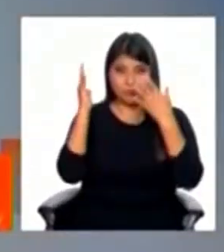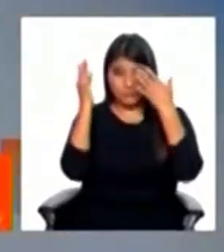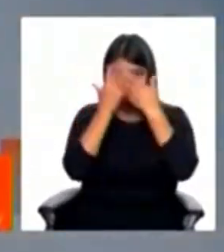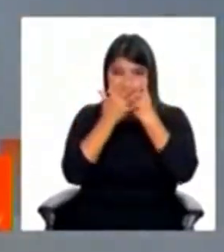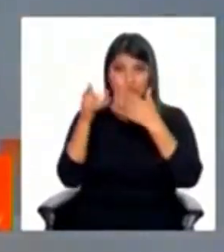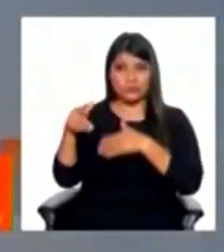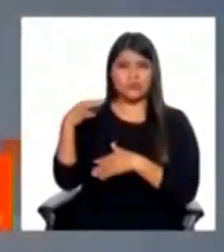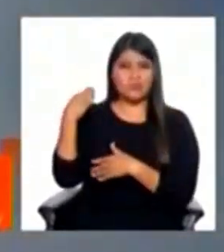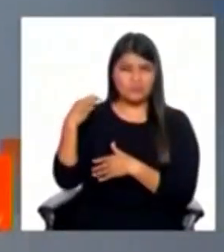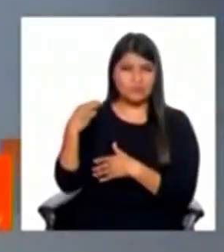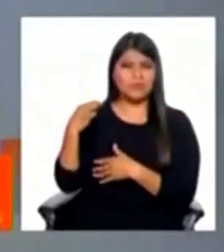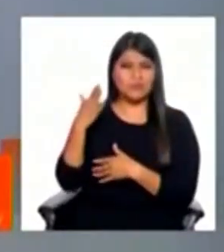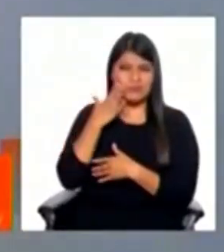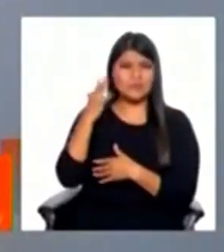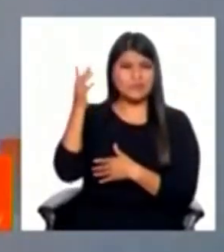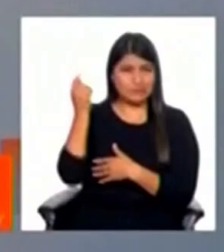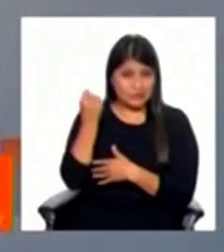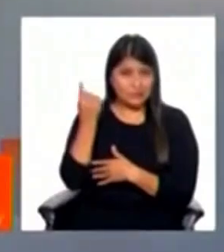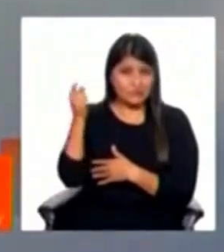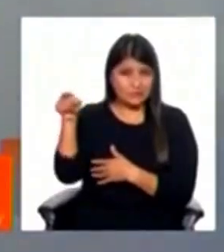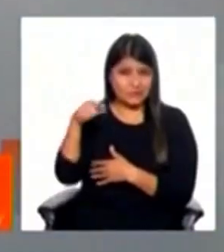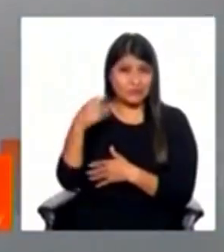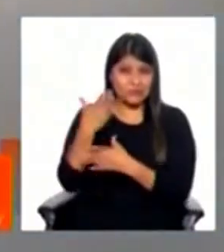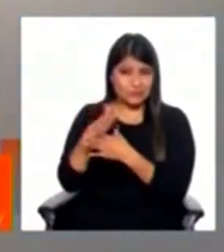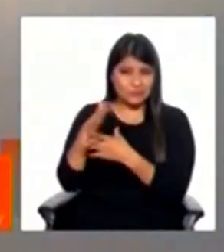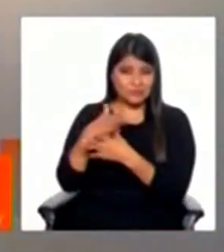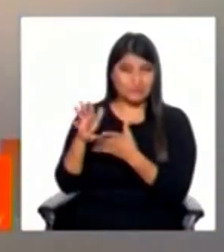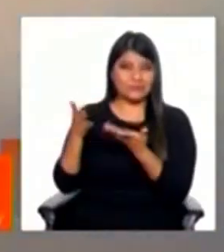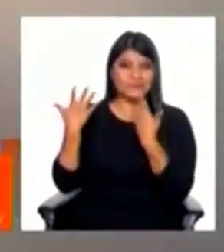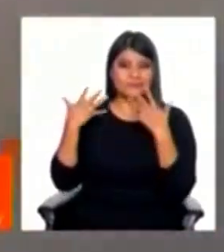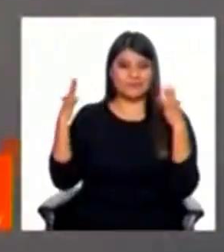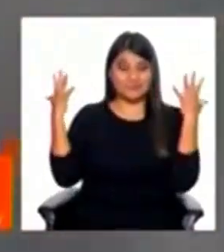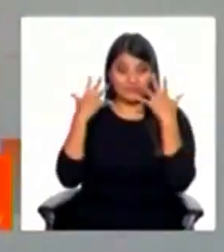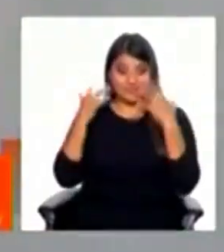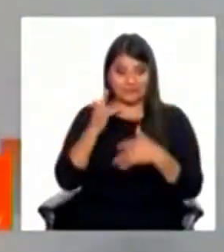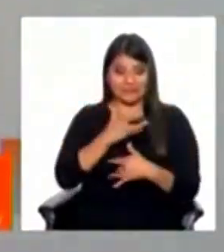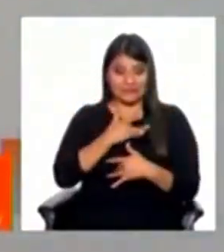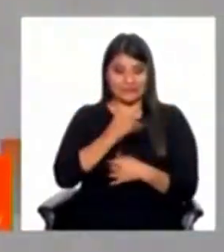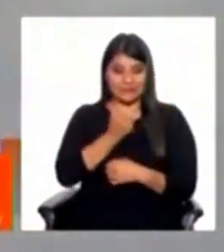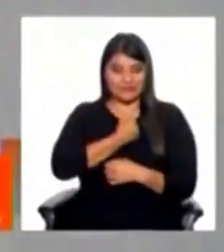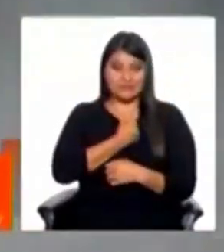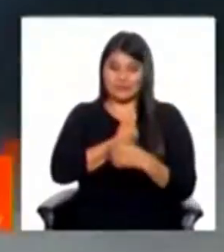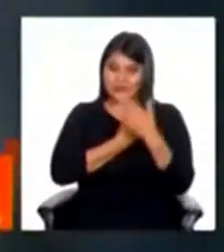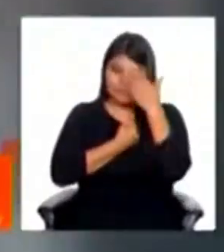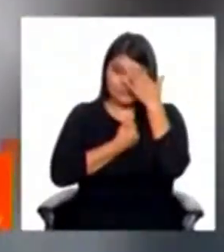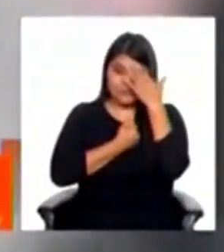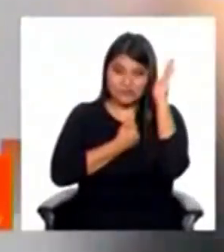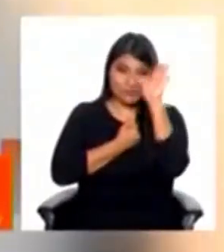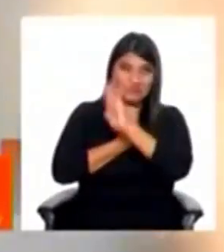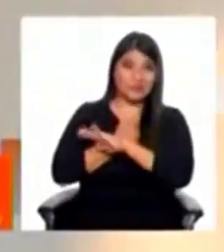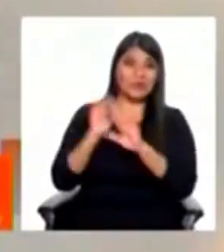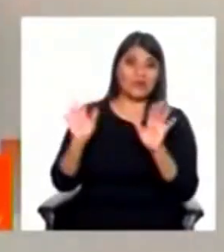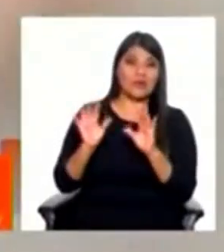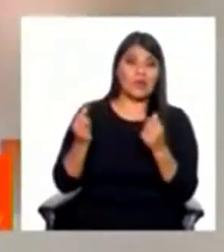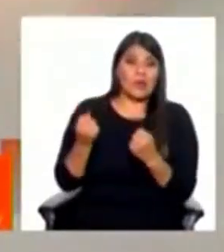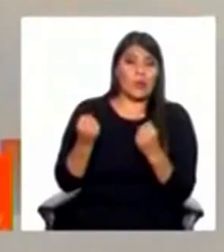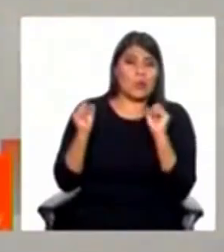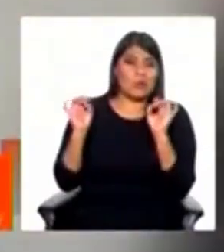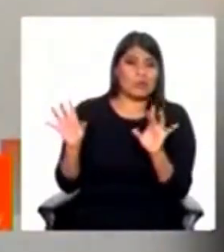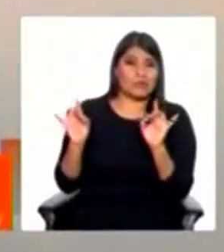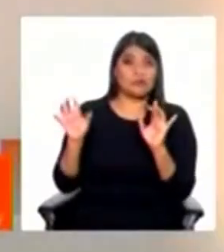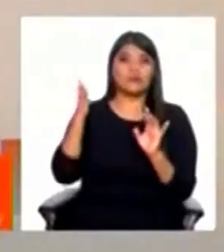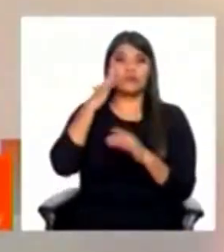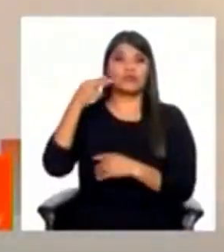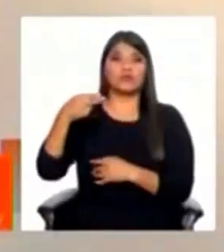de familia, va a entender lo que vamos a compartir ahora. Sí, es tremendo, a mí me ha dolido en el corazón, no puedo decirlo de otra forma. Resulta que en